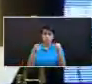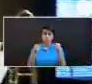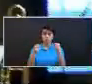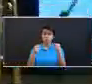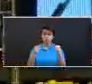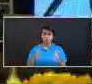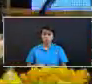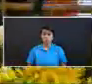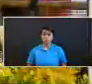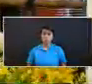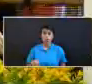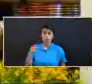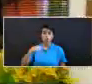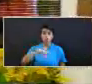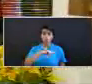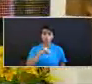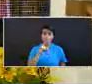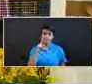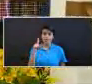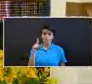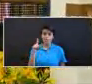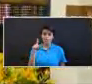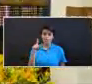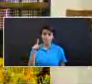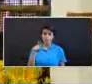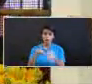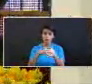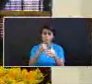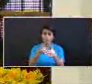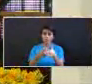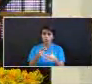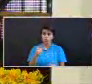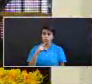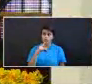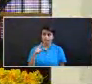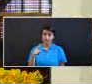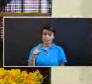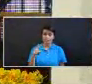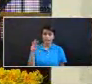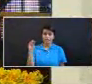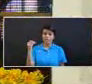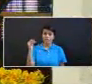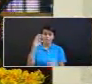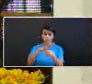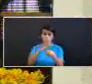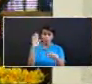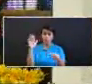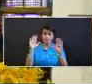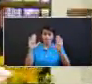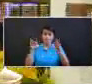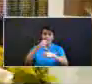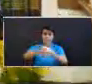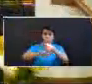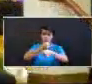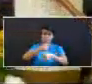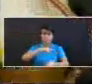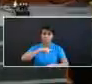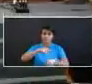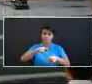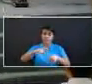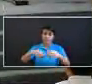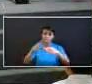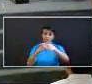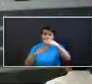hemos nosotros decíamos, cuando yo le decía que vamos a cumplir 10 años de estar bajo la